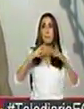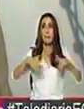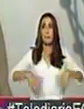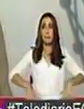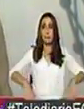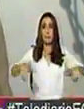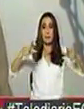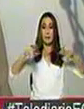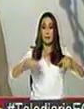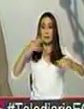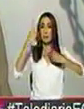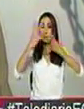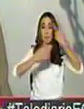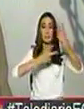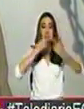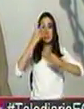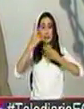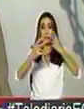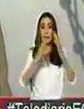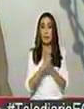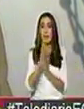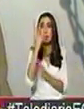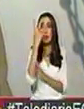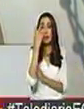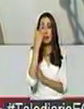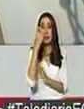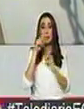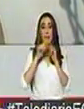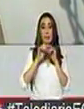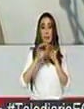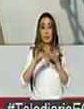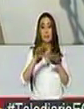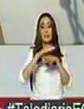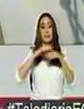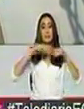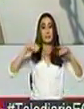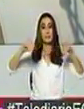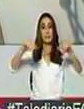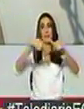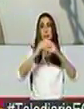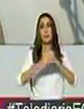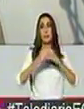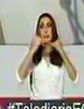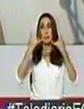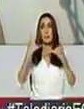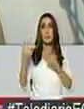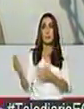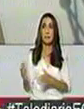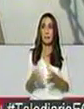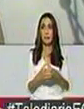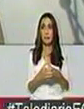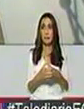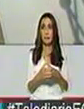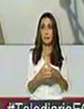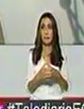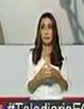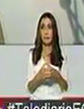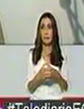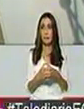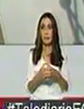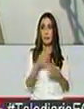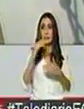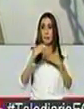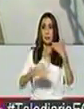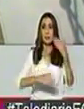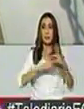visita del 12 de septiembre en los predios de la Hacienda Santa Catalina, hoy Hacienda de la UNURIC, donde vamos a construir